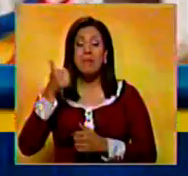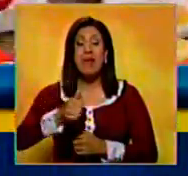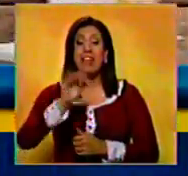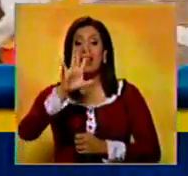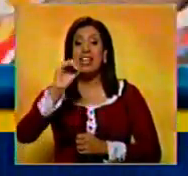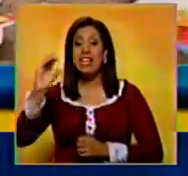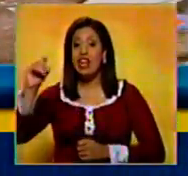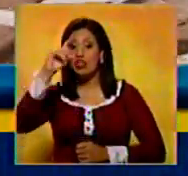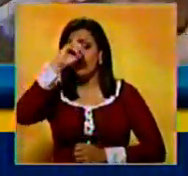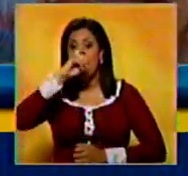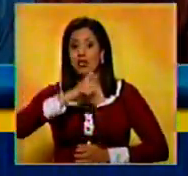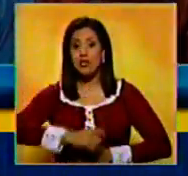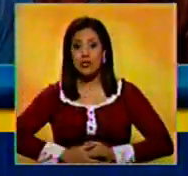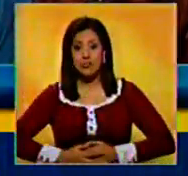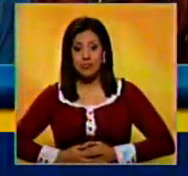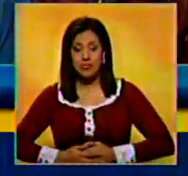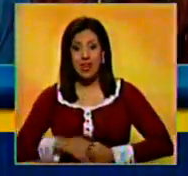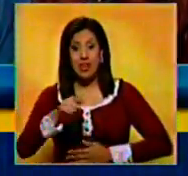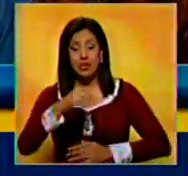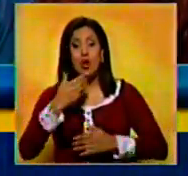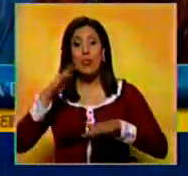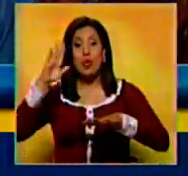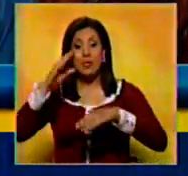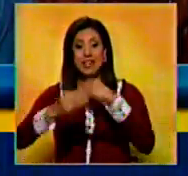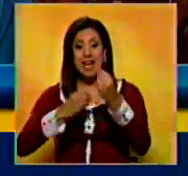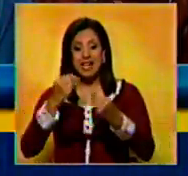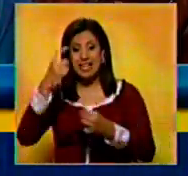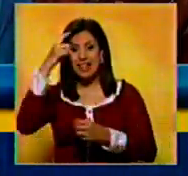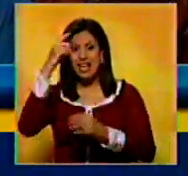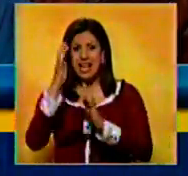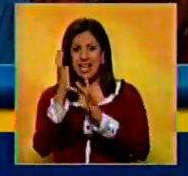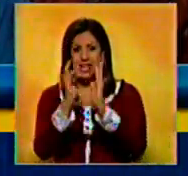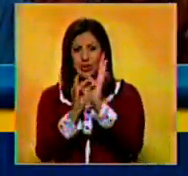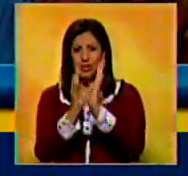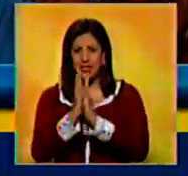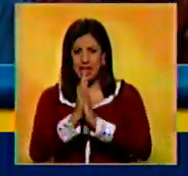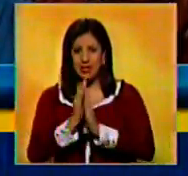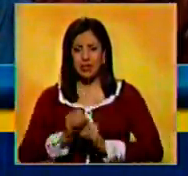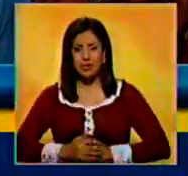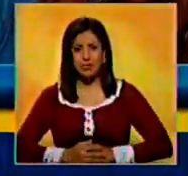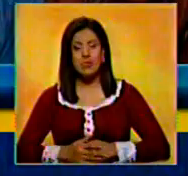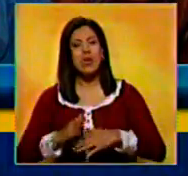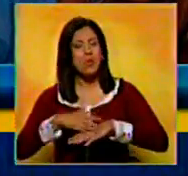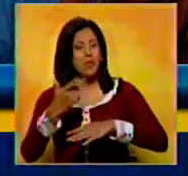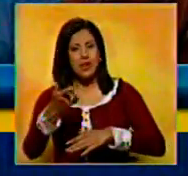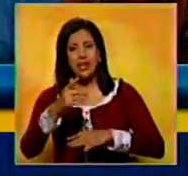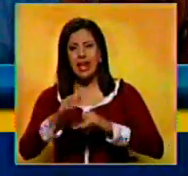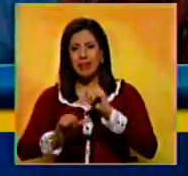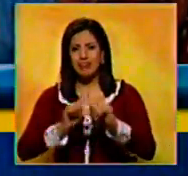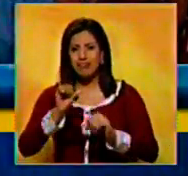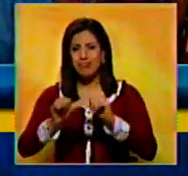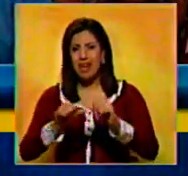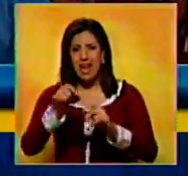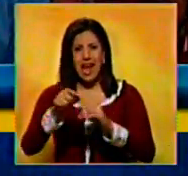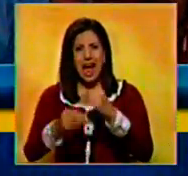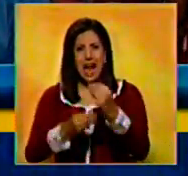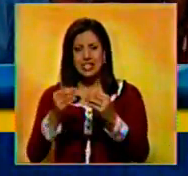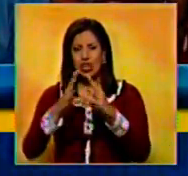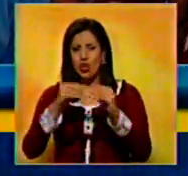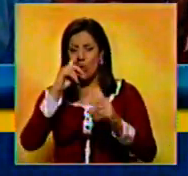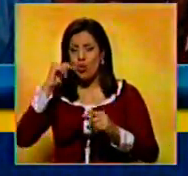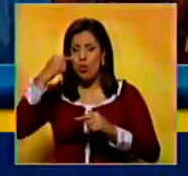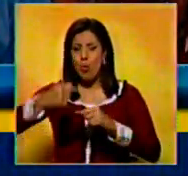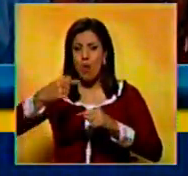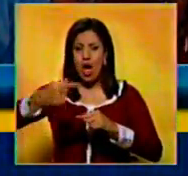500 años se trata de que es una promesa que le hacemos al día de Corpus Cristi al santísimo Sacramento y es algo como que ya hecho todos los